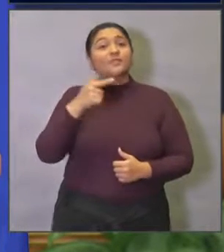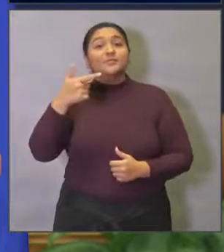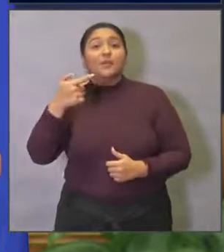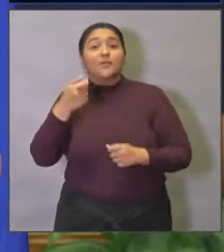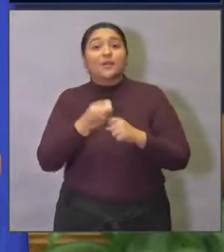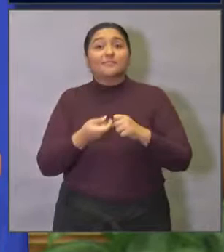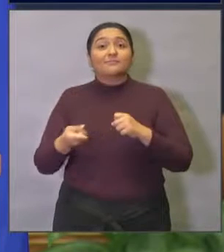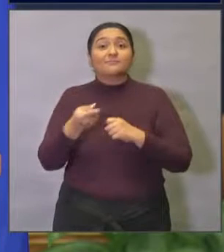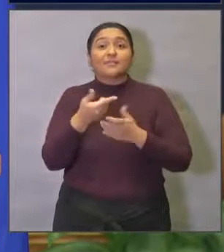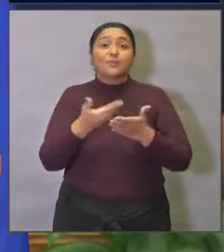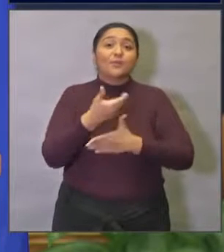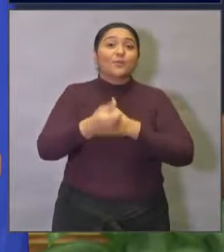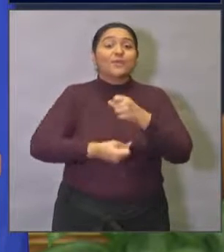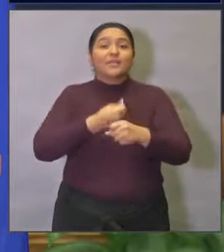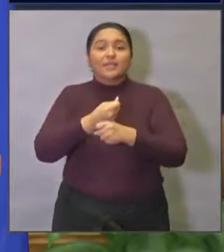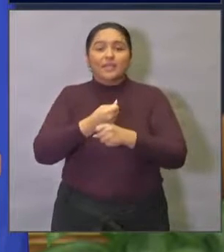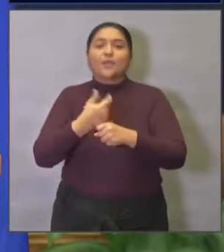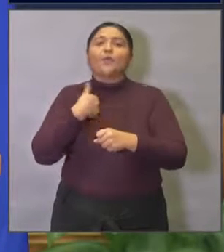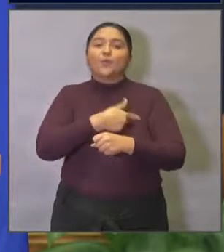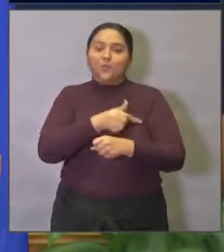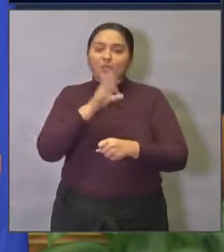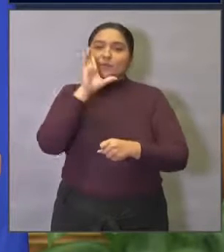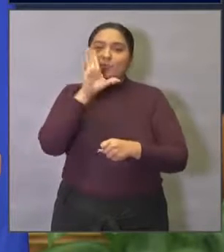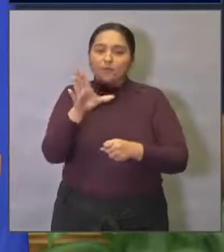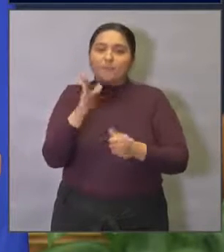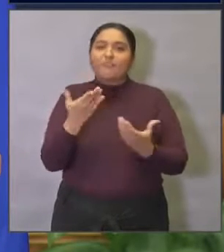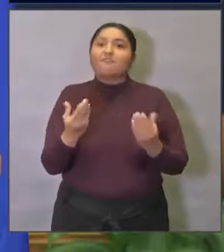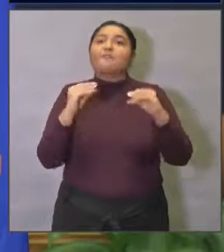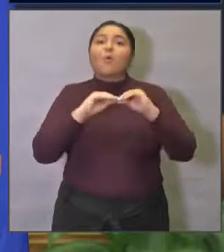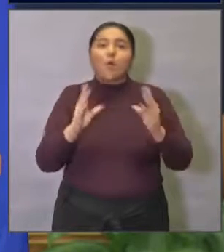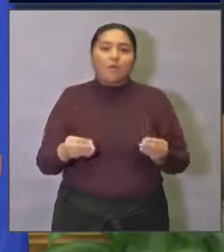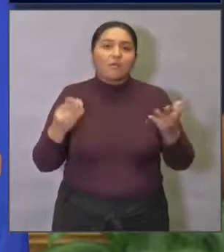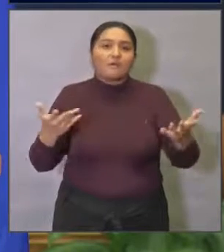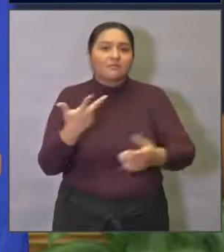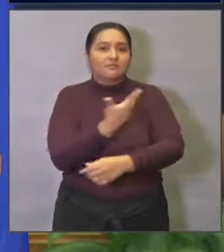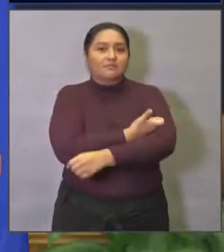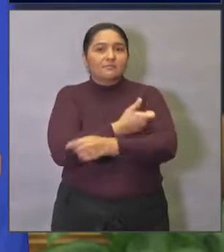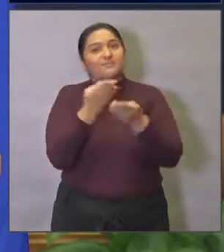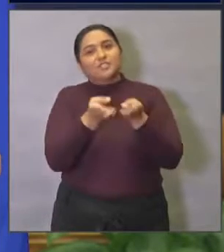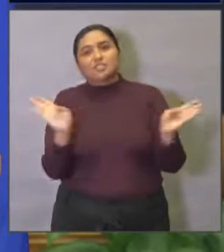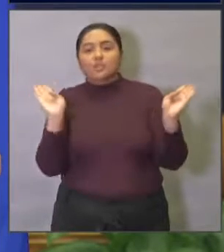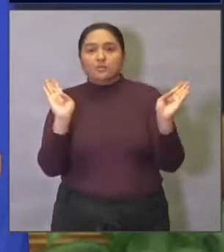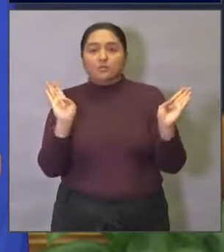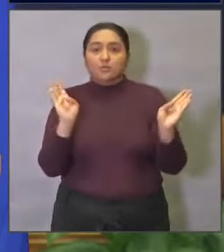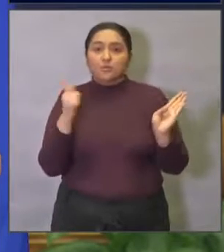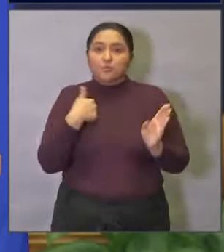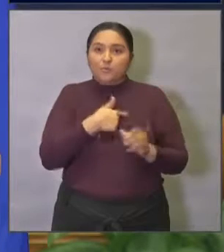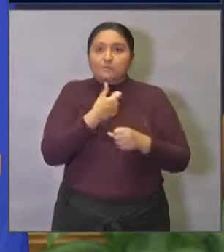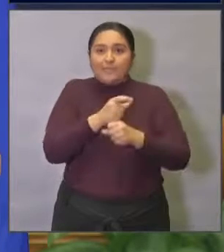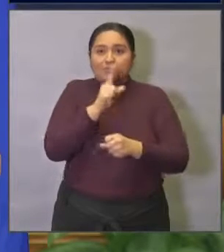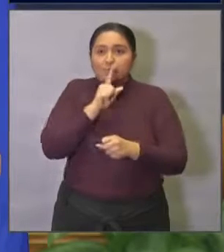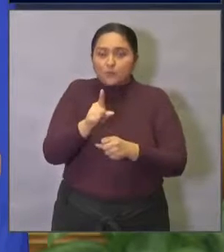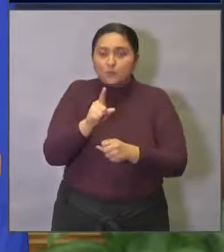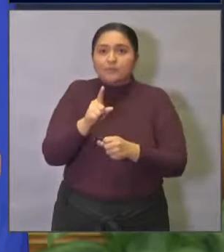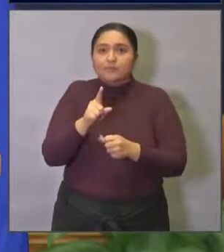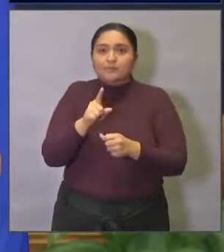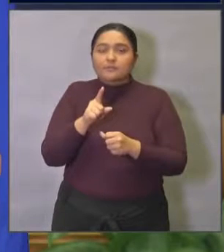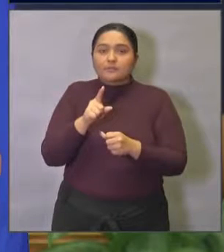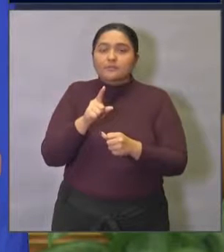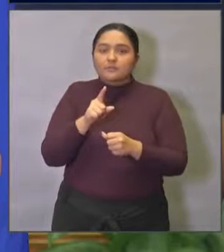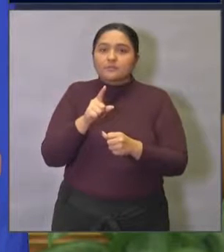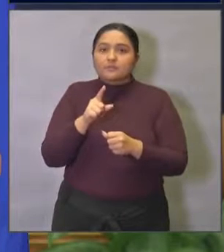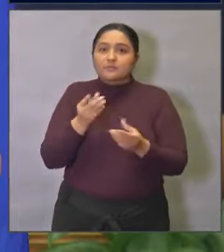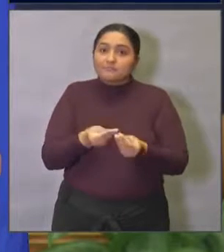poder vacunar de manera más amplia. Nos vamos a asegurar que las vacunas están disponibles en todas